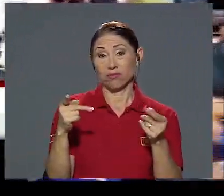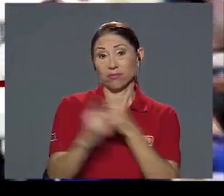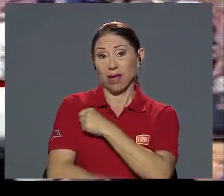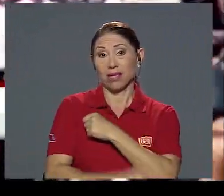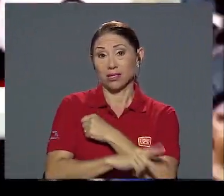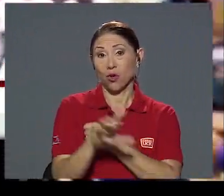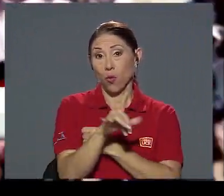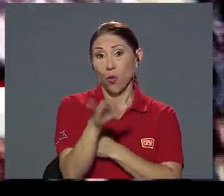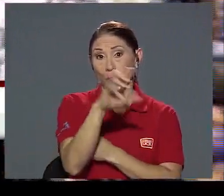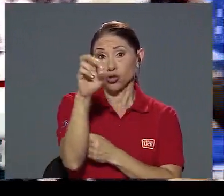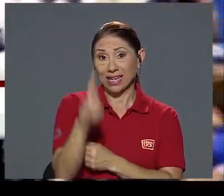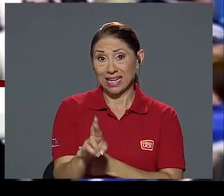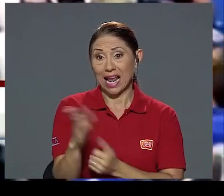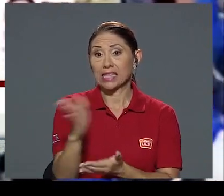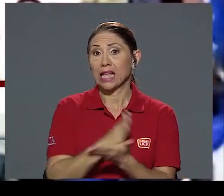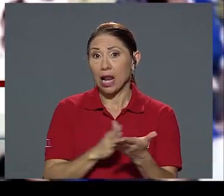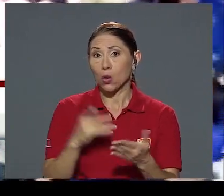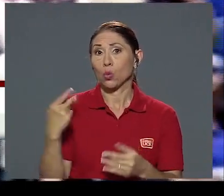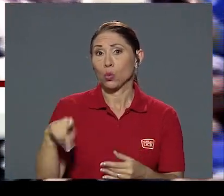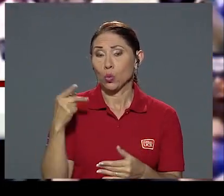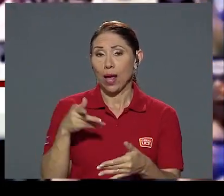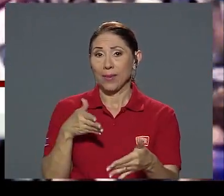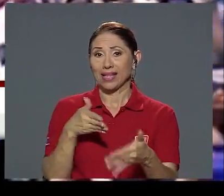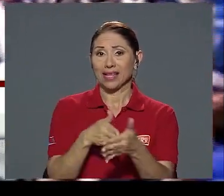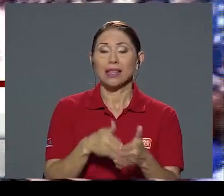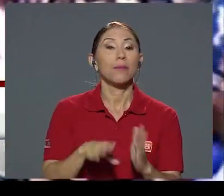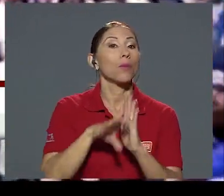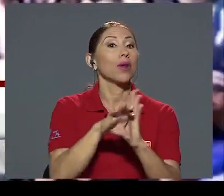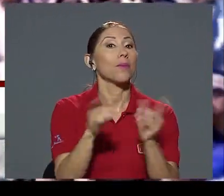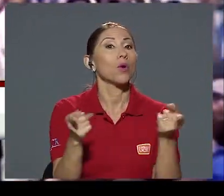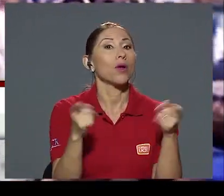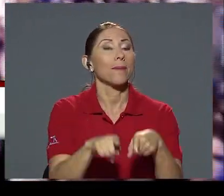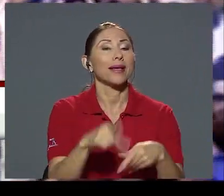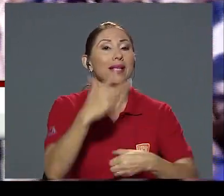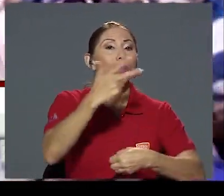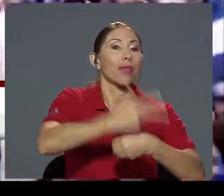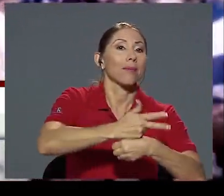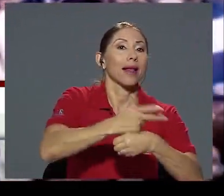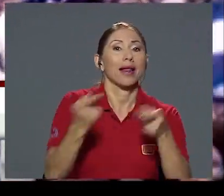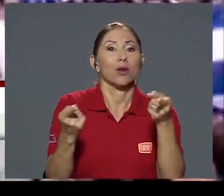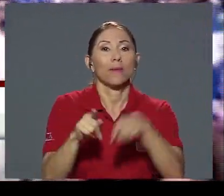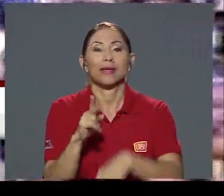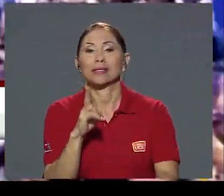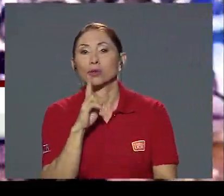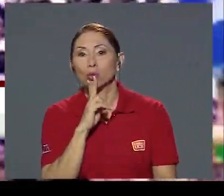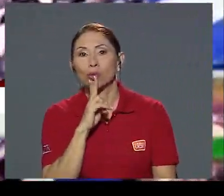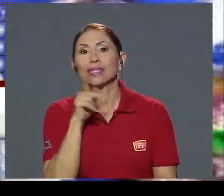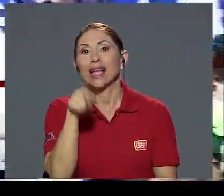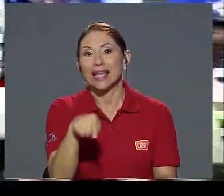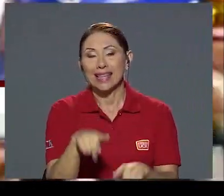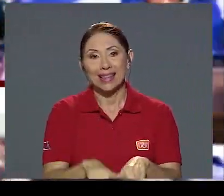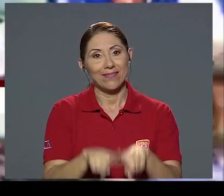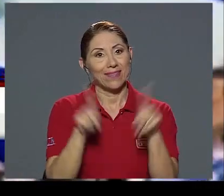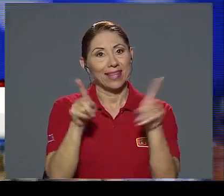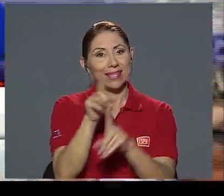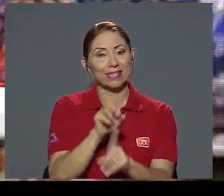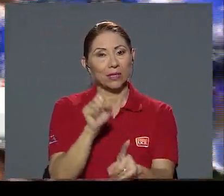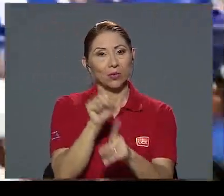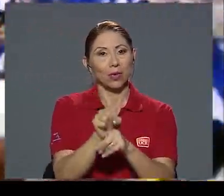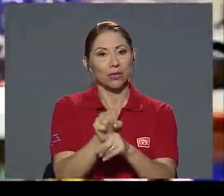caso de Guatemala y en el caso de Honduras tenemos situaciones algo diferentes,